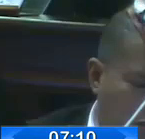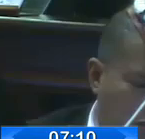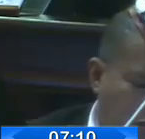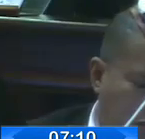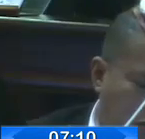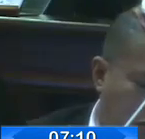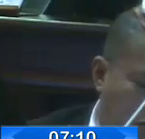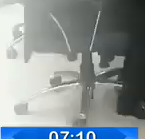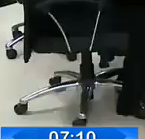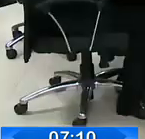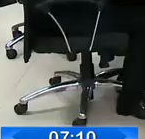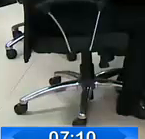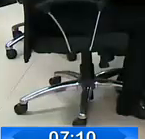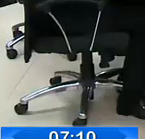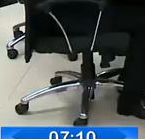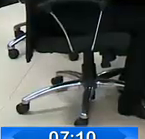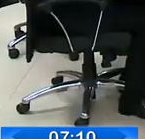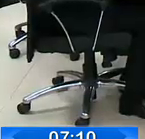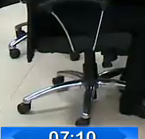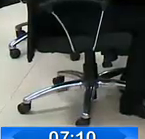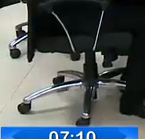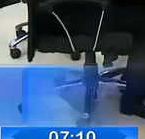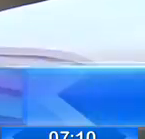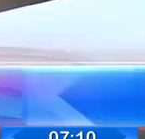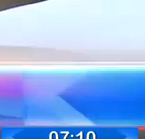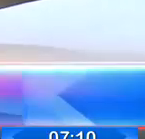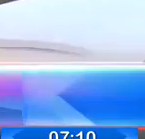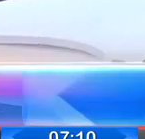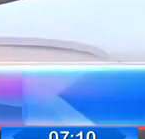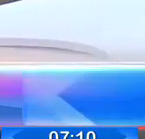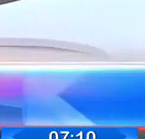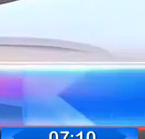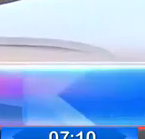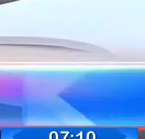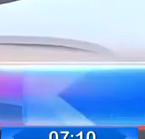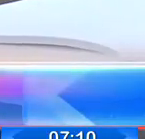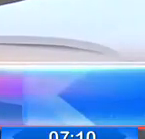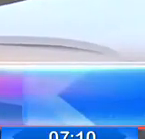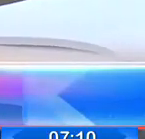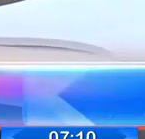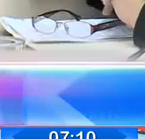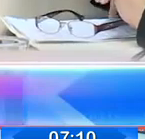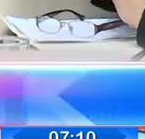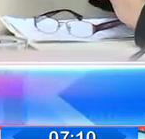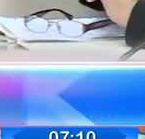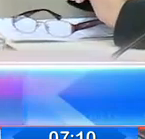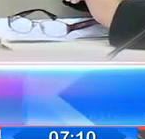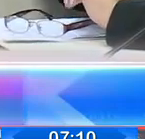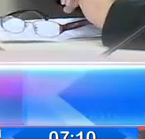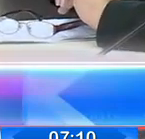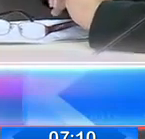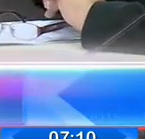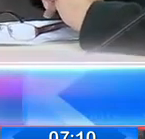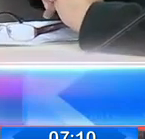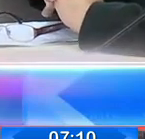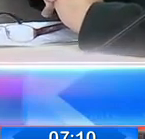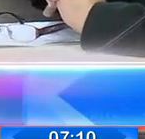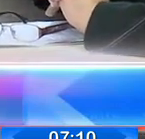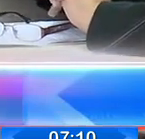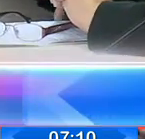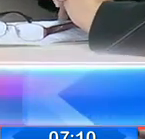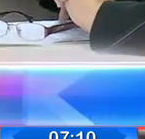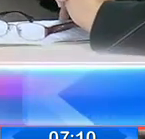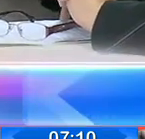República. Y también el Consejo de Participación Ciudadana y Control Social Transitorio presentará ante la Fiscalía General del